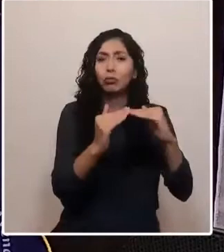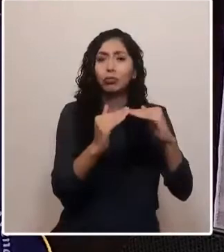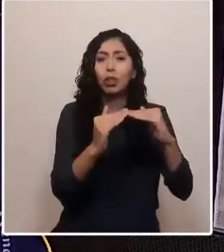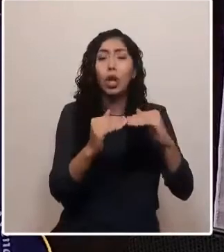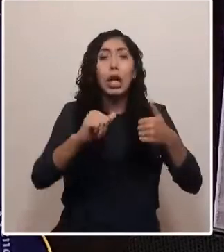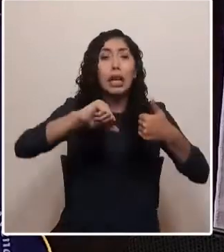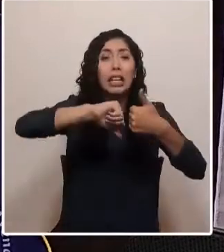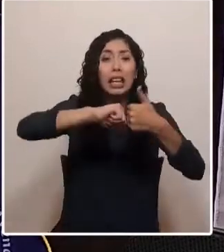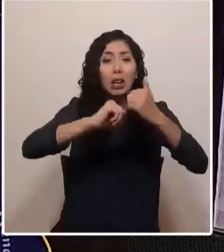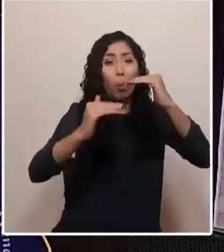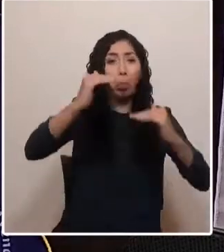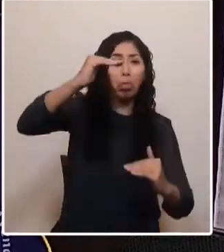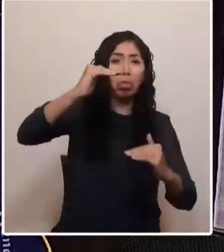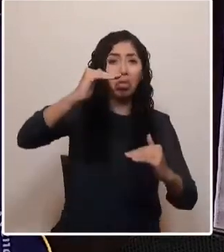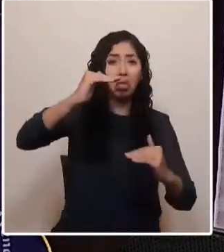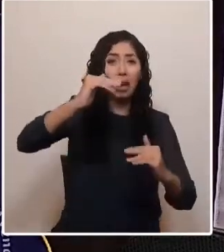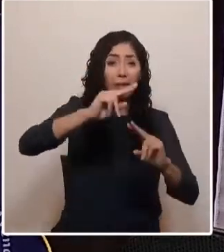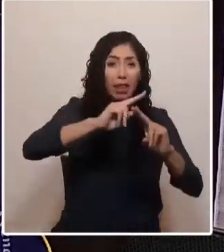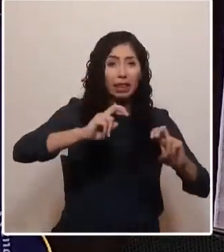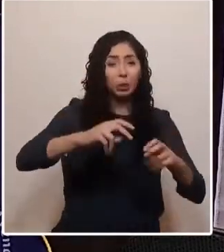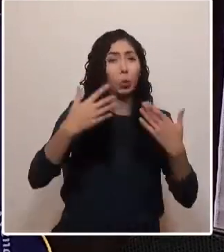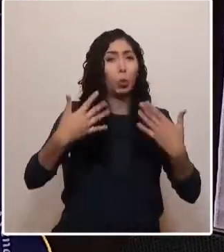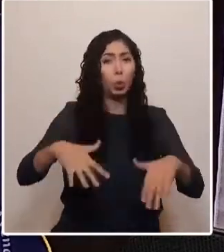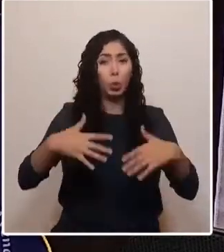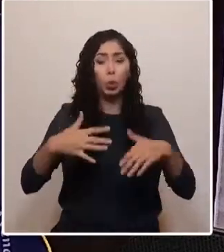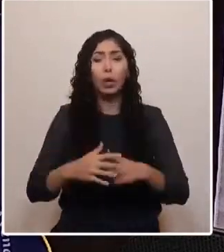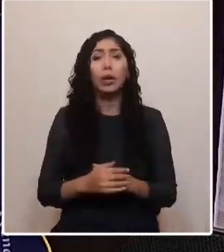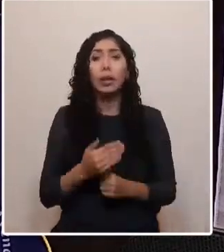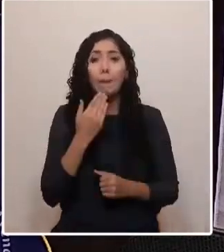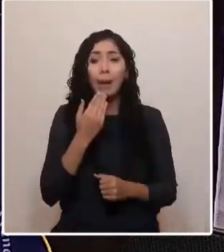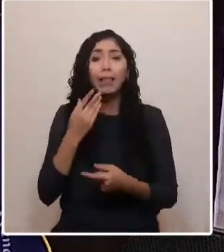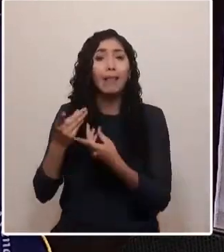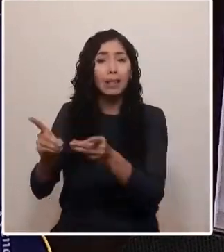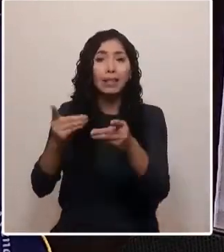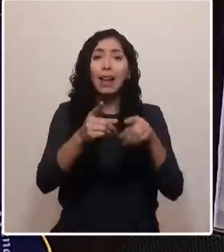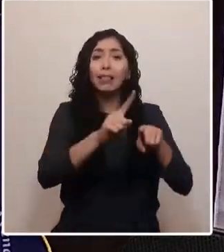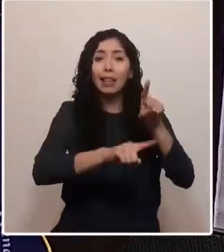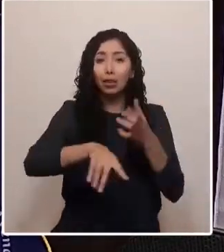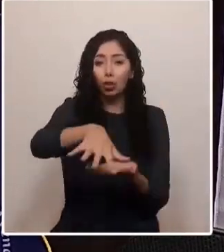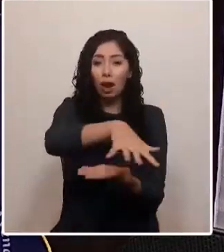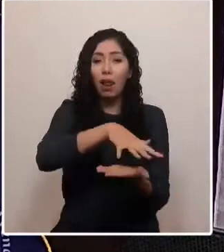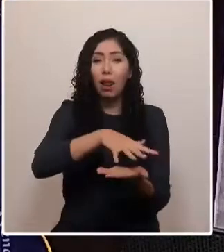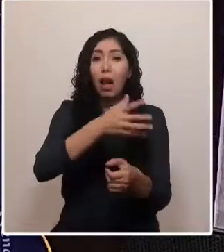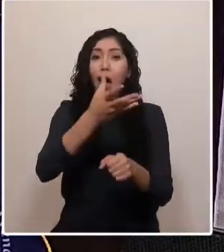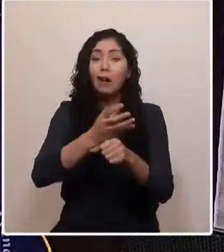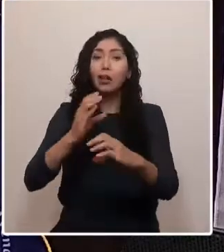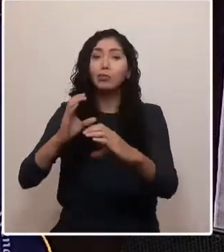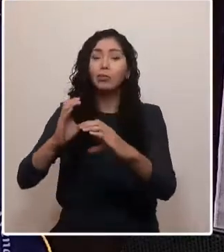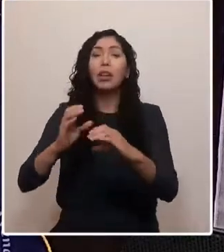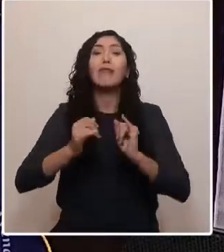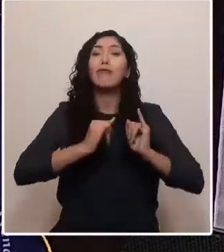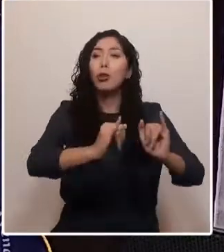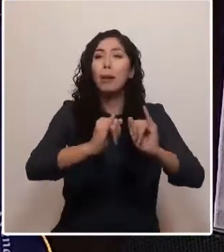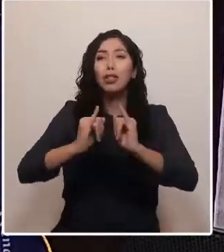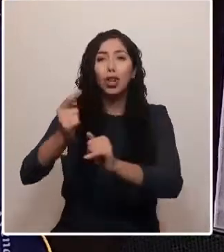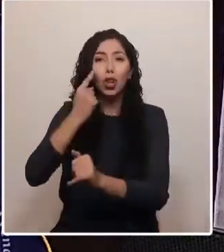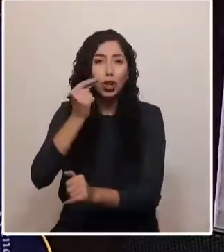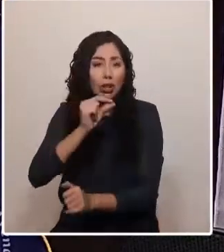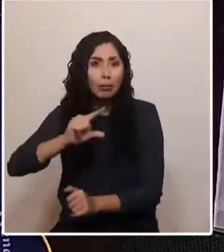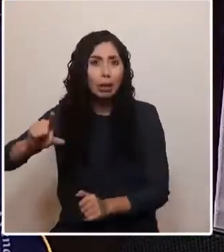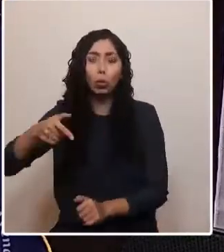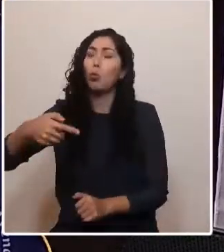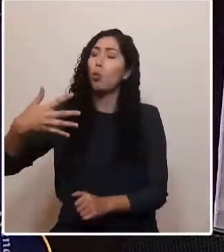son enormes, la diversidad territorial también. También se menciona el intercambio y comunicación de los conocimientos, el cual ha sido muy